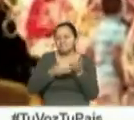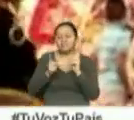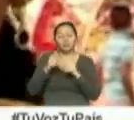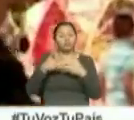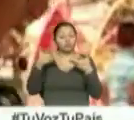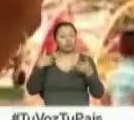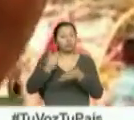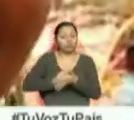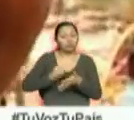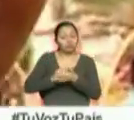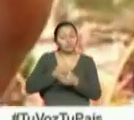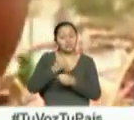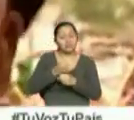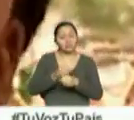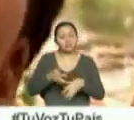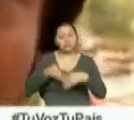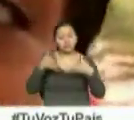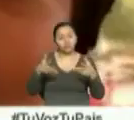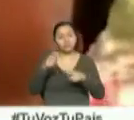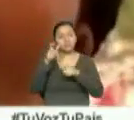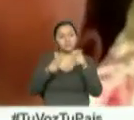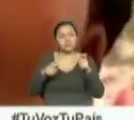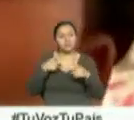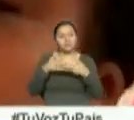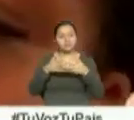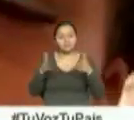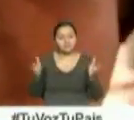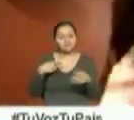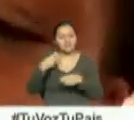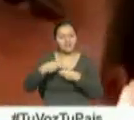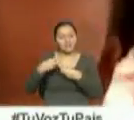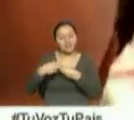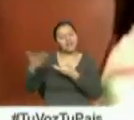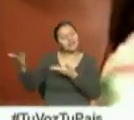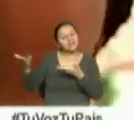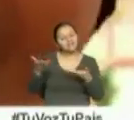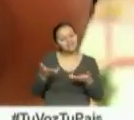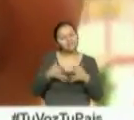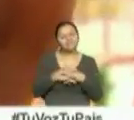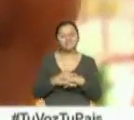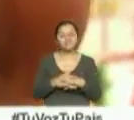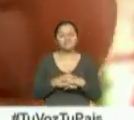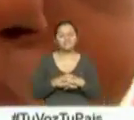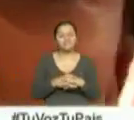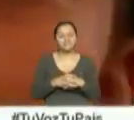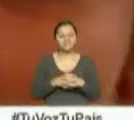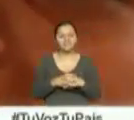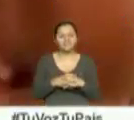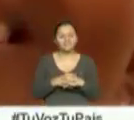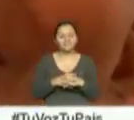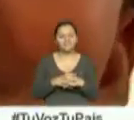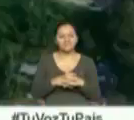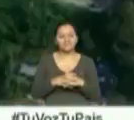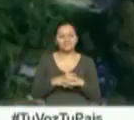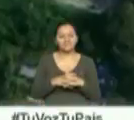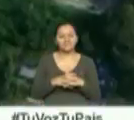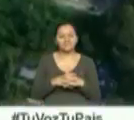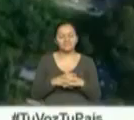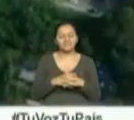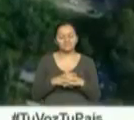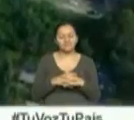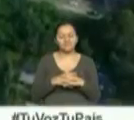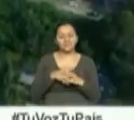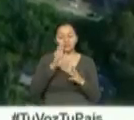luchadores. Nos encanta, somos una gente acogiente, recibir a las personas de afuera con los brazos abiertos.